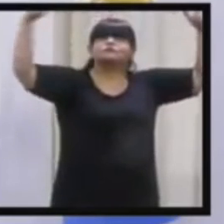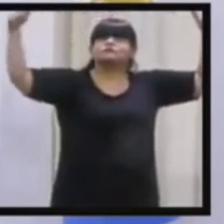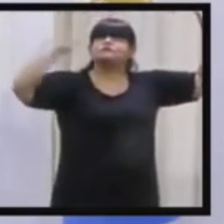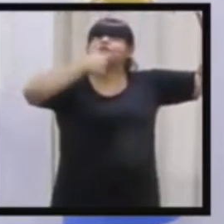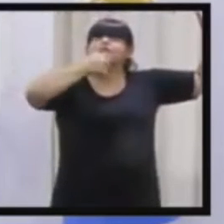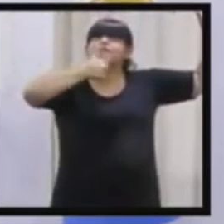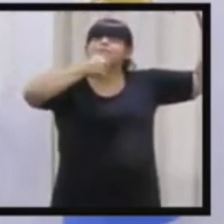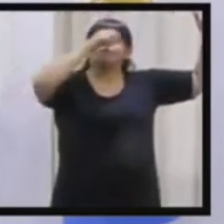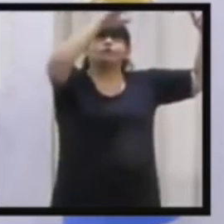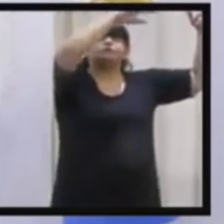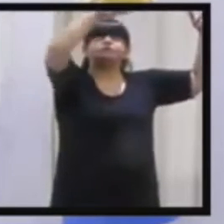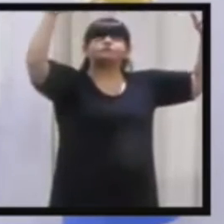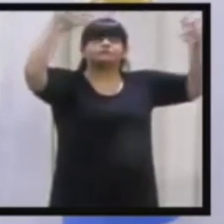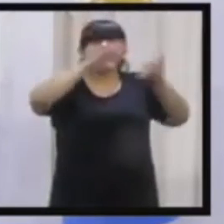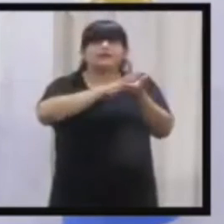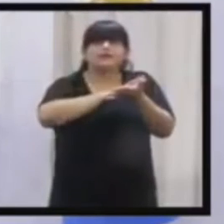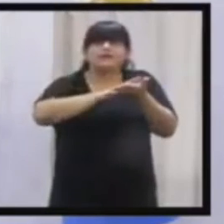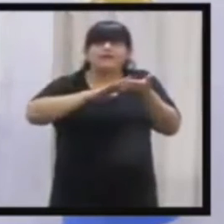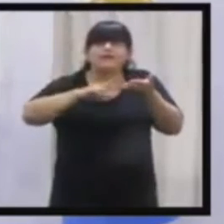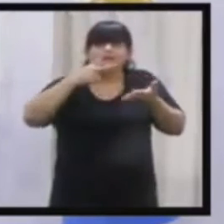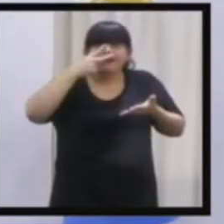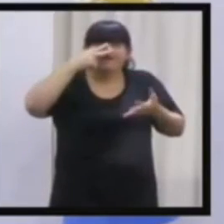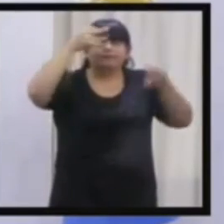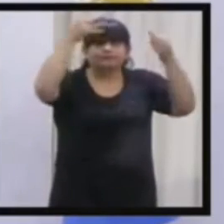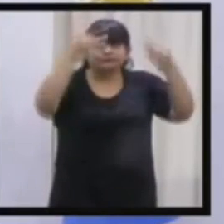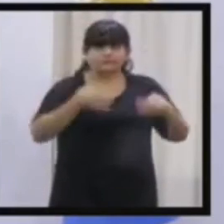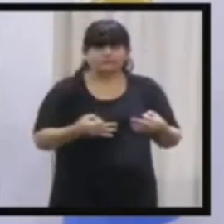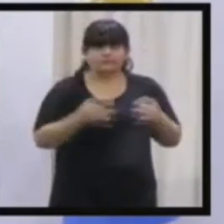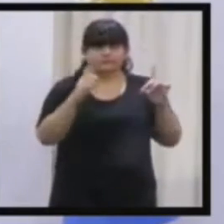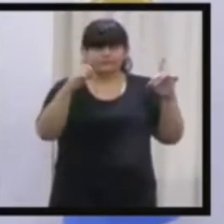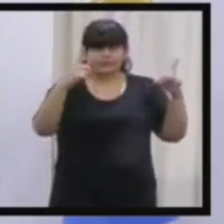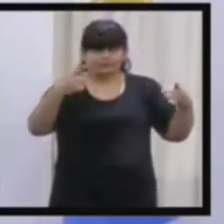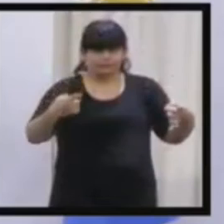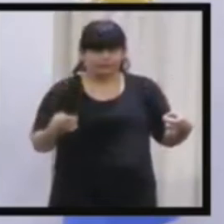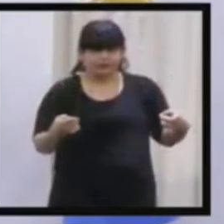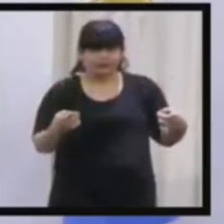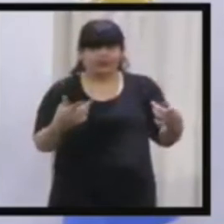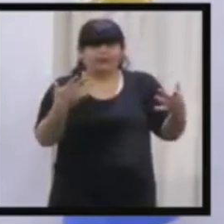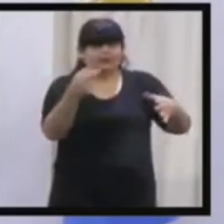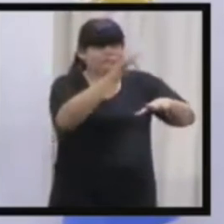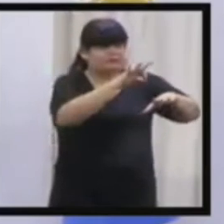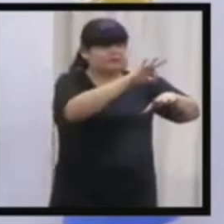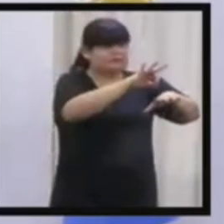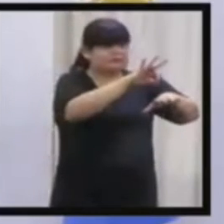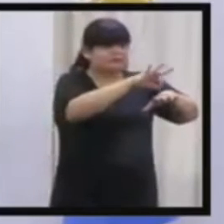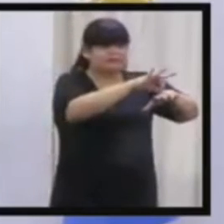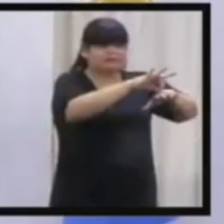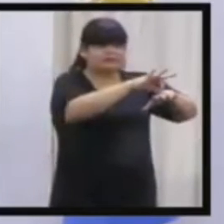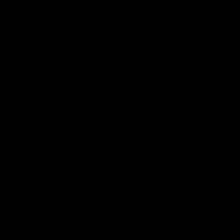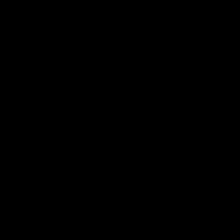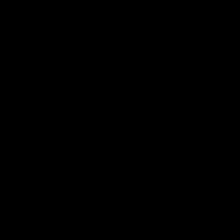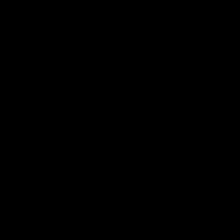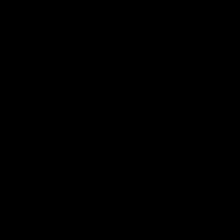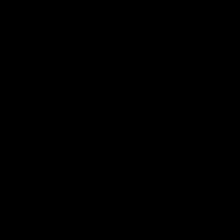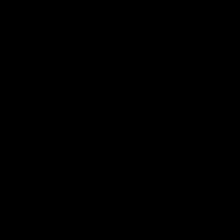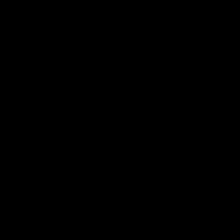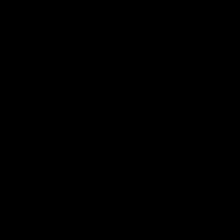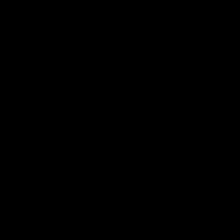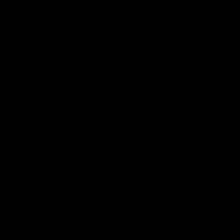quedado recipientes, con un poquito de agua que pueda servir para que el mosquito deposite los huevos.